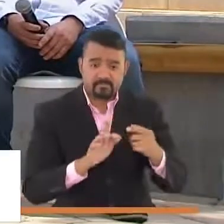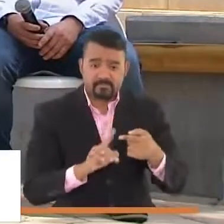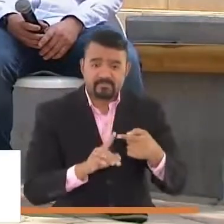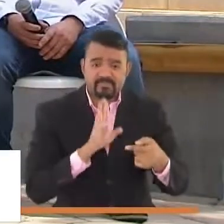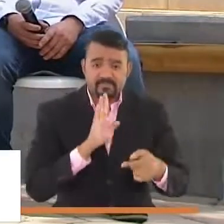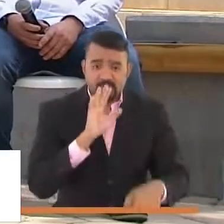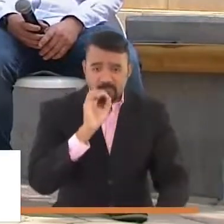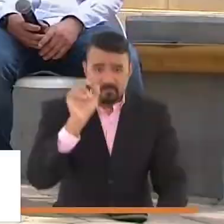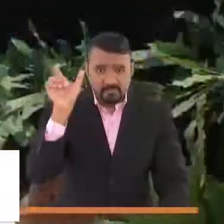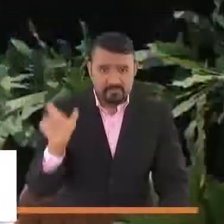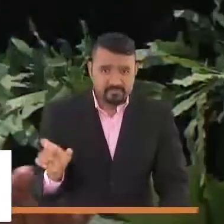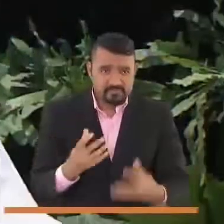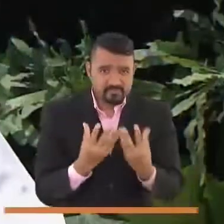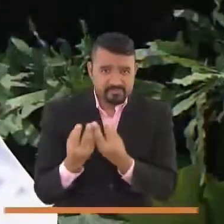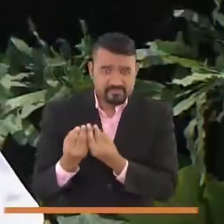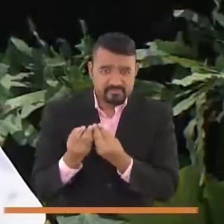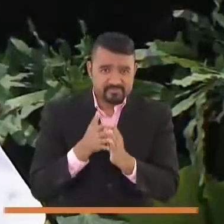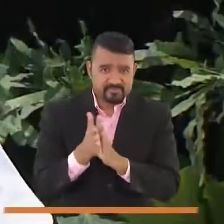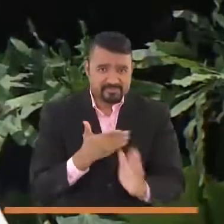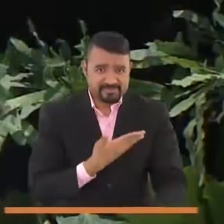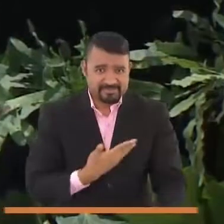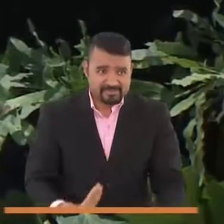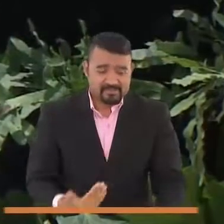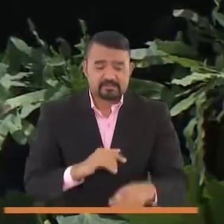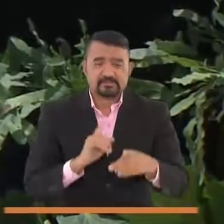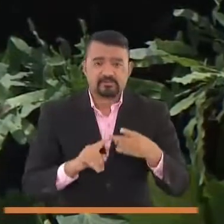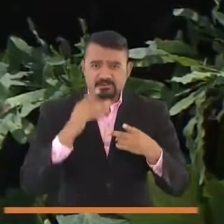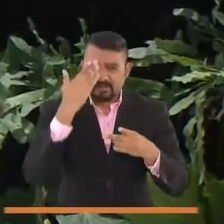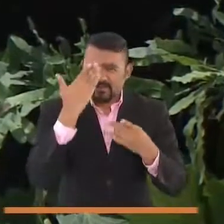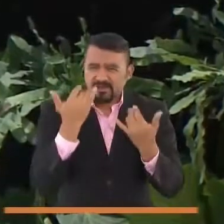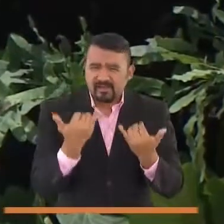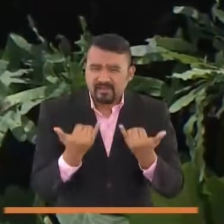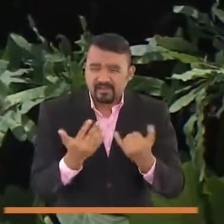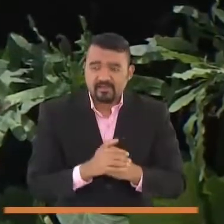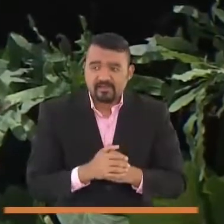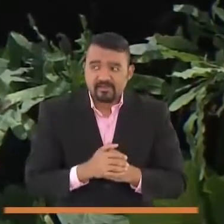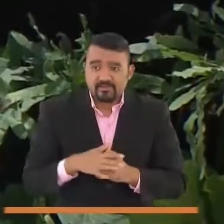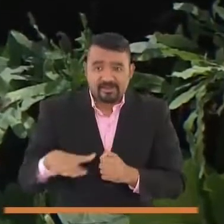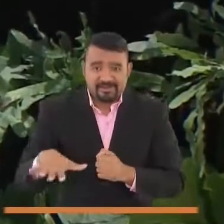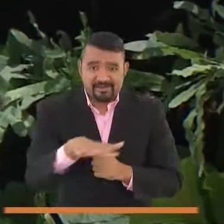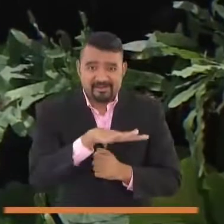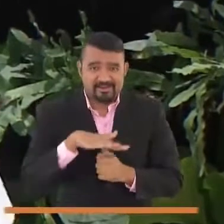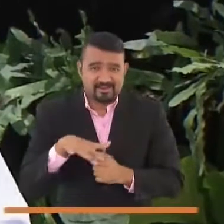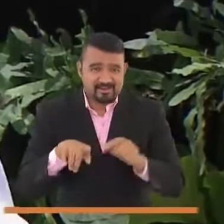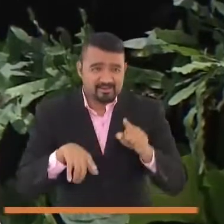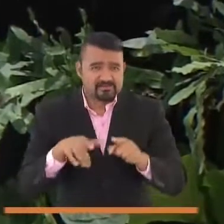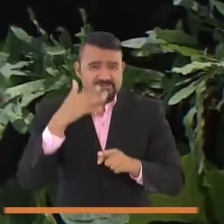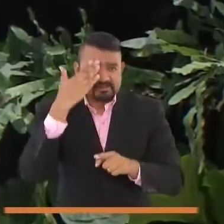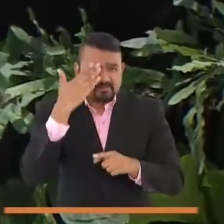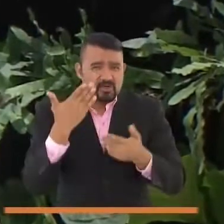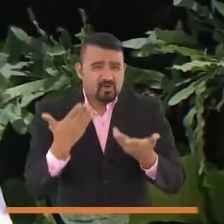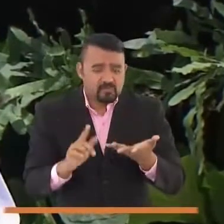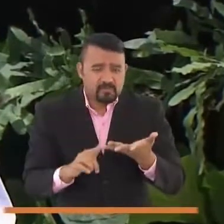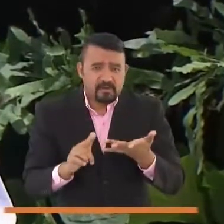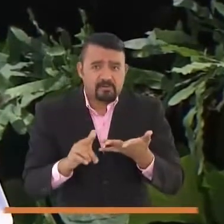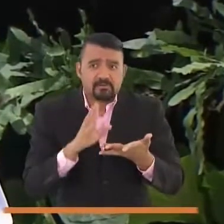tanto el presidente del consejo como el secretario. Este sitio, por ser un sitio emblemático, históricamente tradicional para